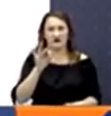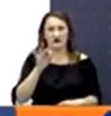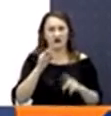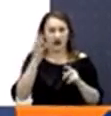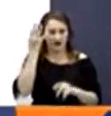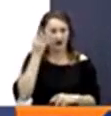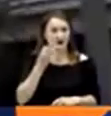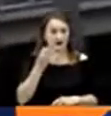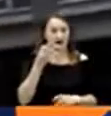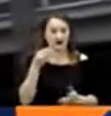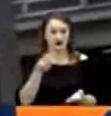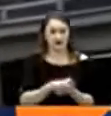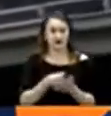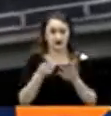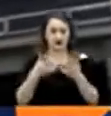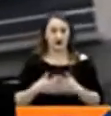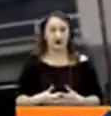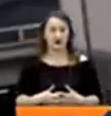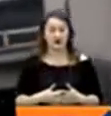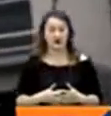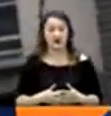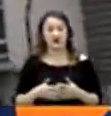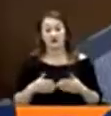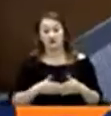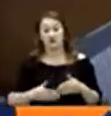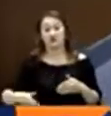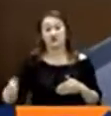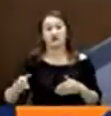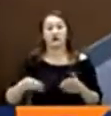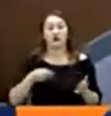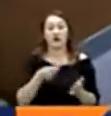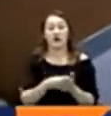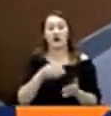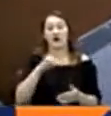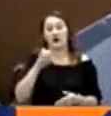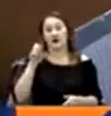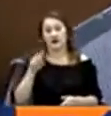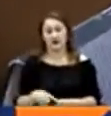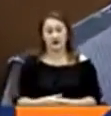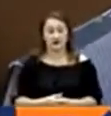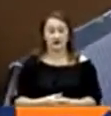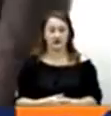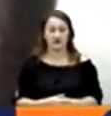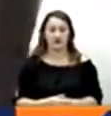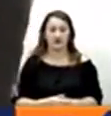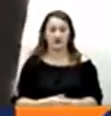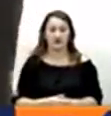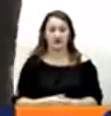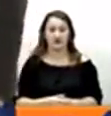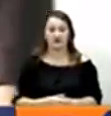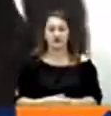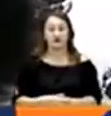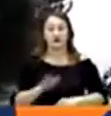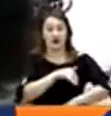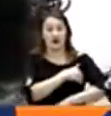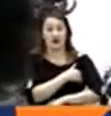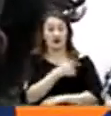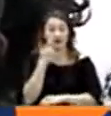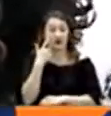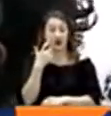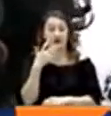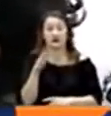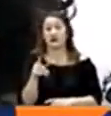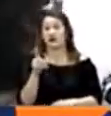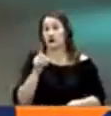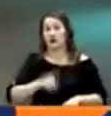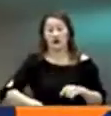los tres primeros días los paga el empleador y el resto los paga la EPS respectiva. El ministro destacó que no puede